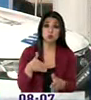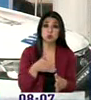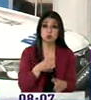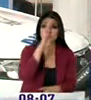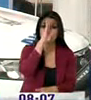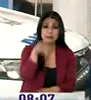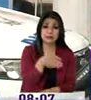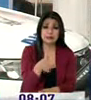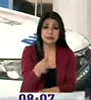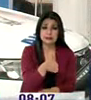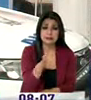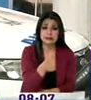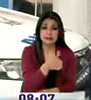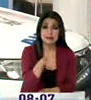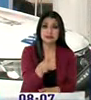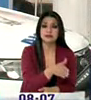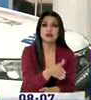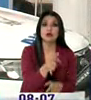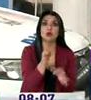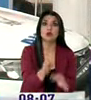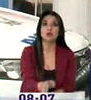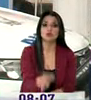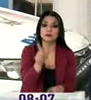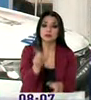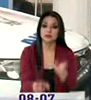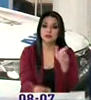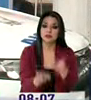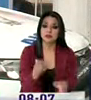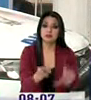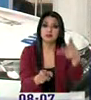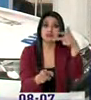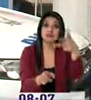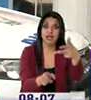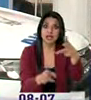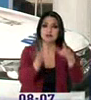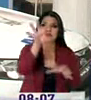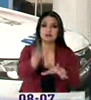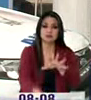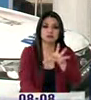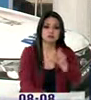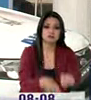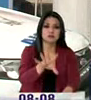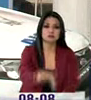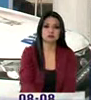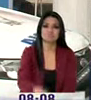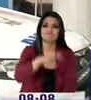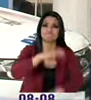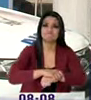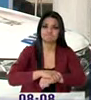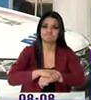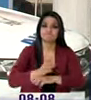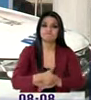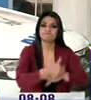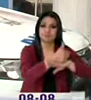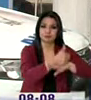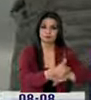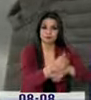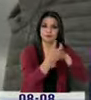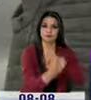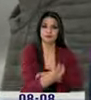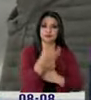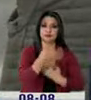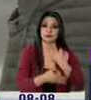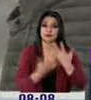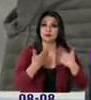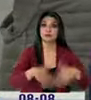policía, le reducen a los infractores o posibles infractores de la ley y son trasladados a la audiencia.